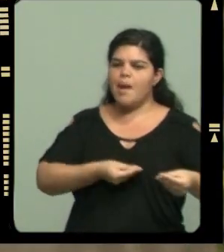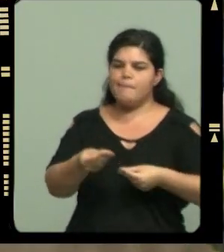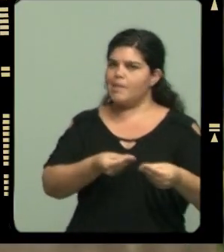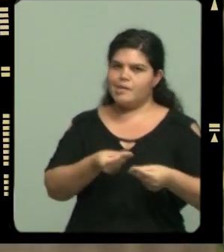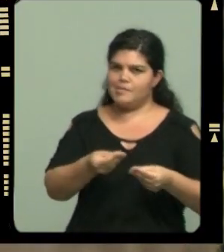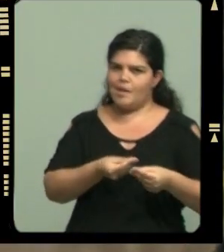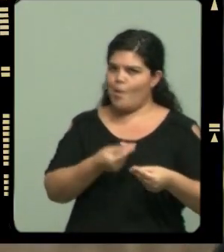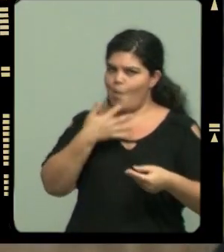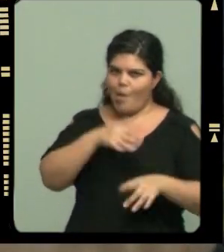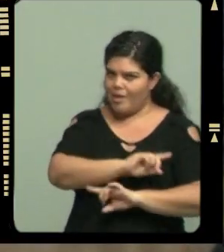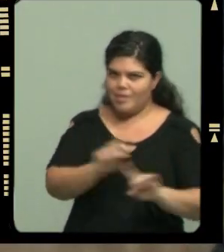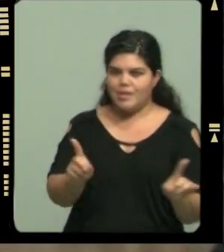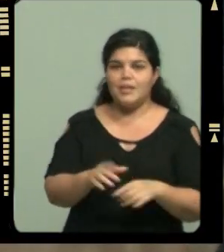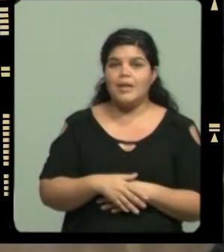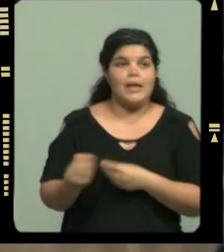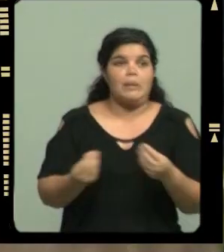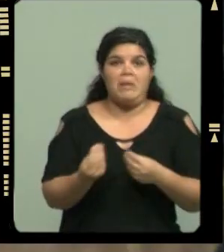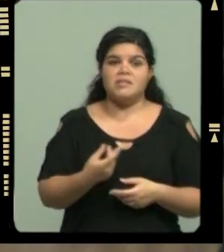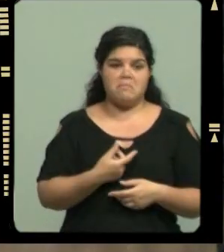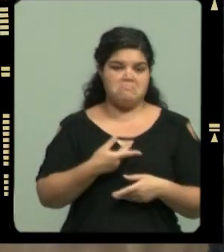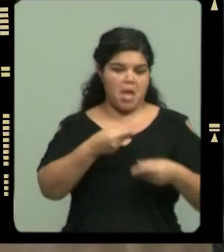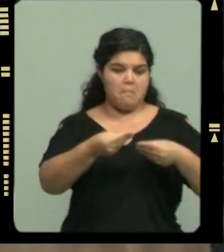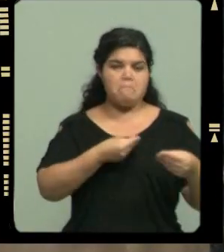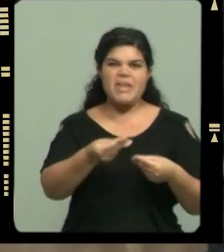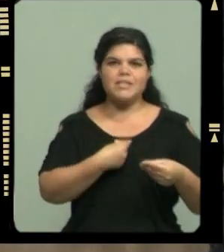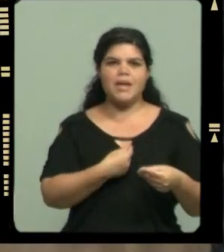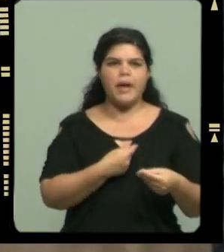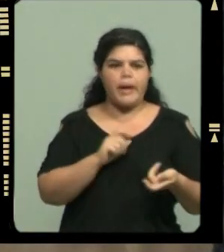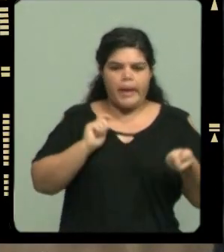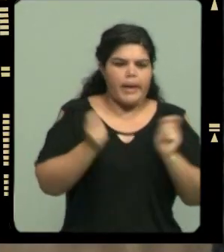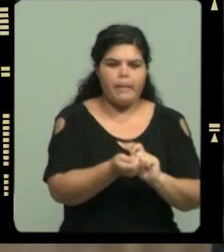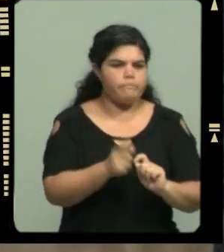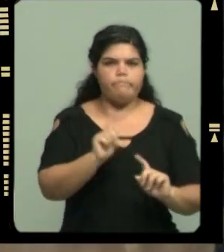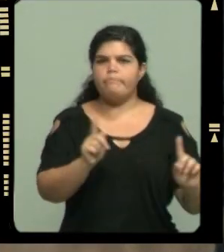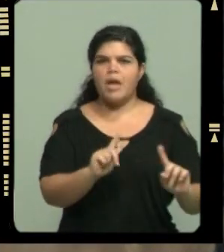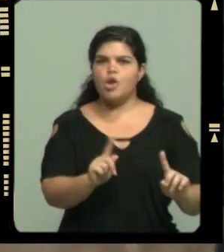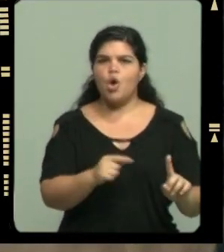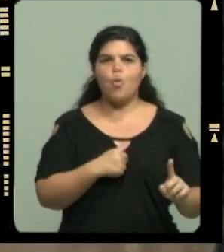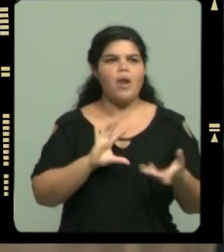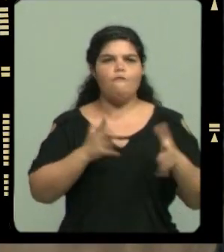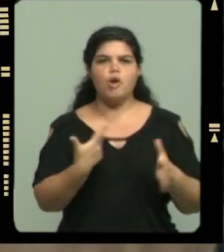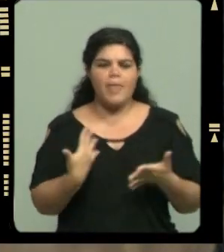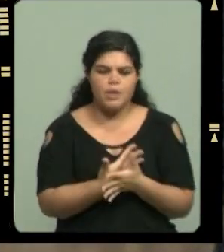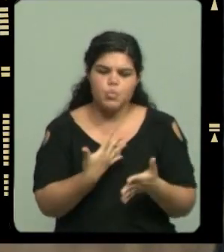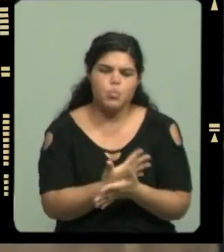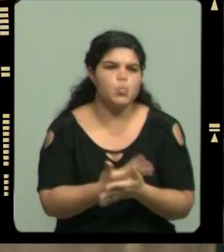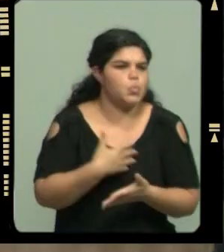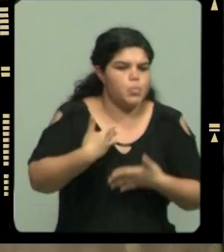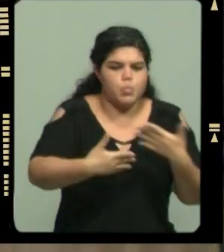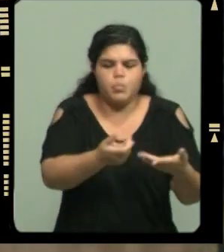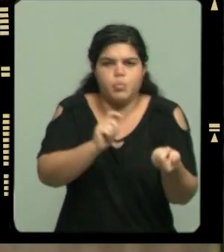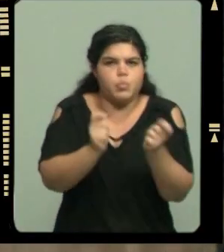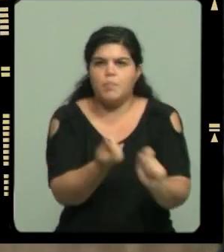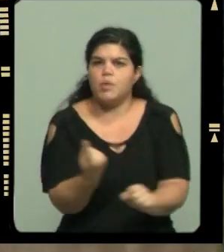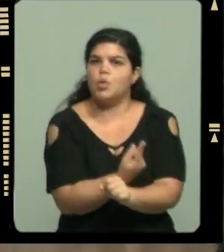empresas se victimizan, entonces se van a un lugar de conflicto en vez de ponerse protagonistas y ser parte de la solución. ¿Cómo? Trabajando los liderazgos, el